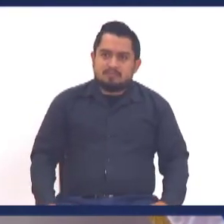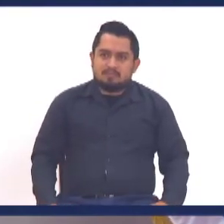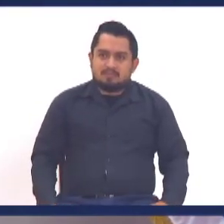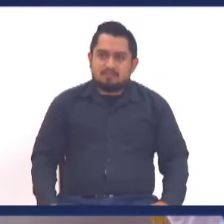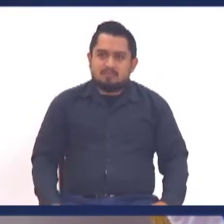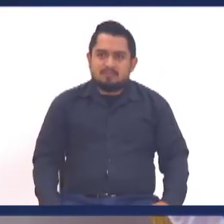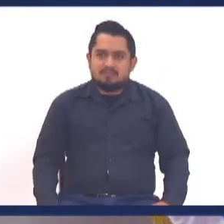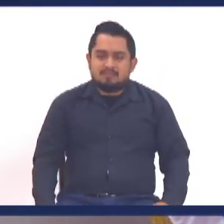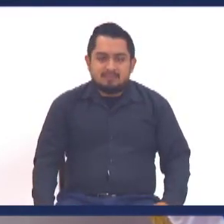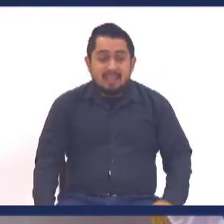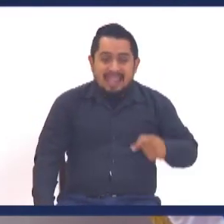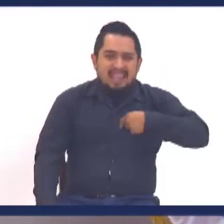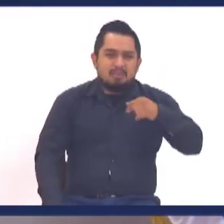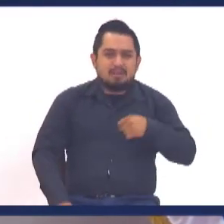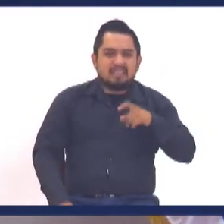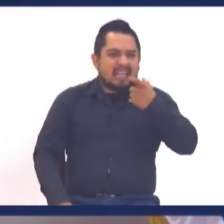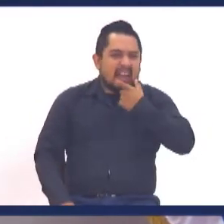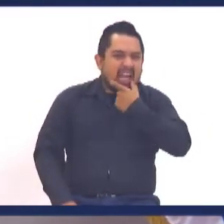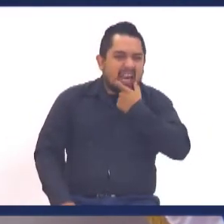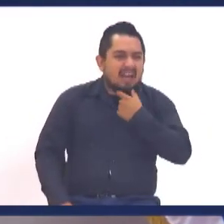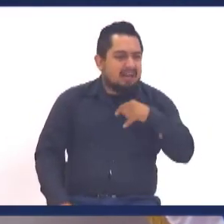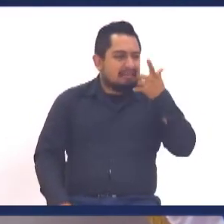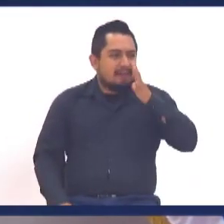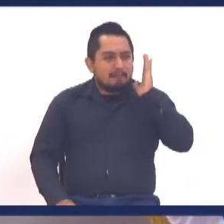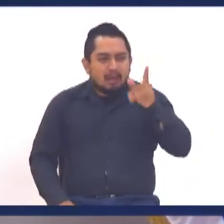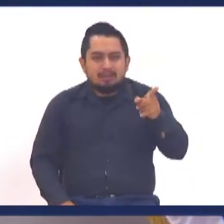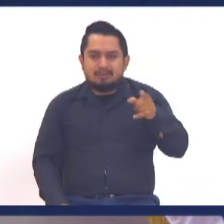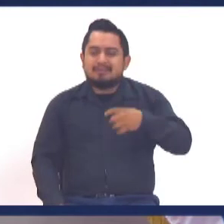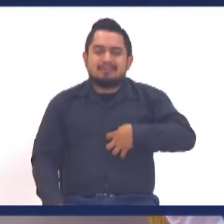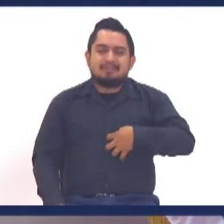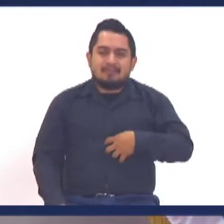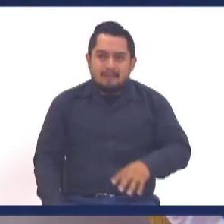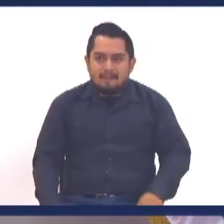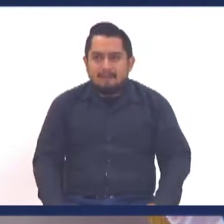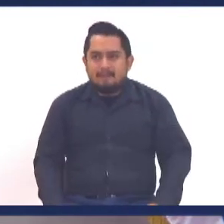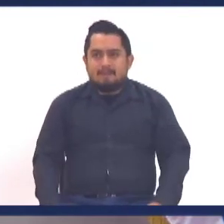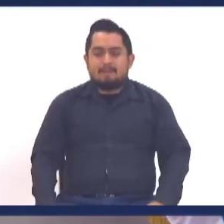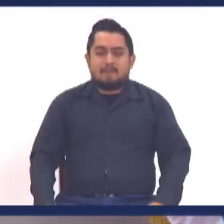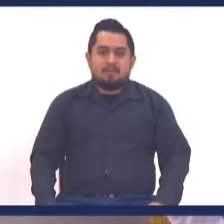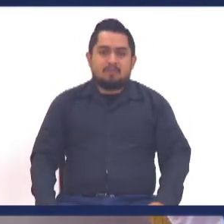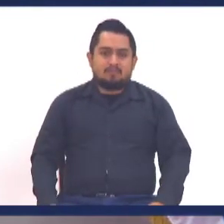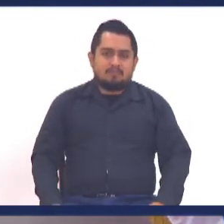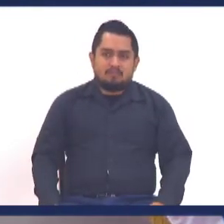dormir bien caminando para abajo detrás